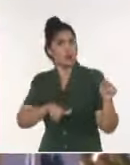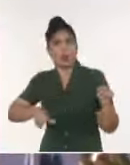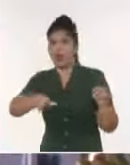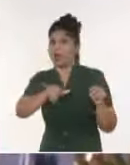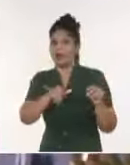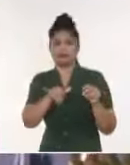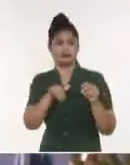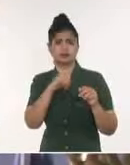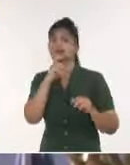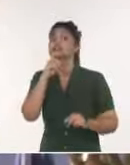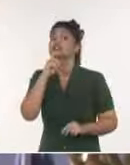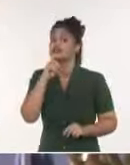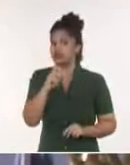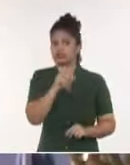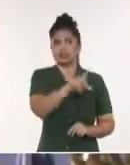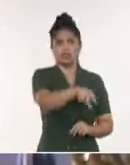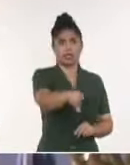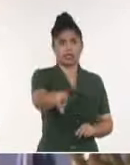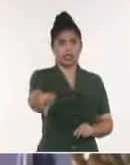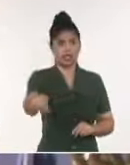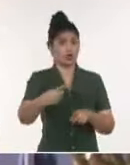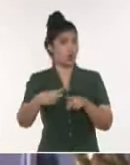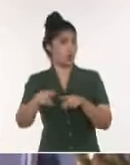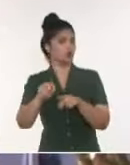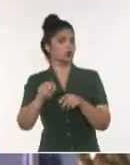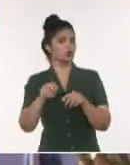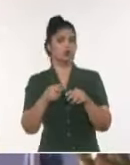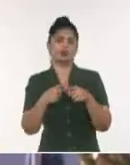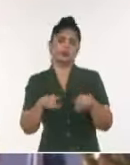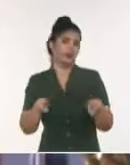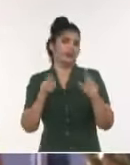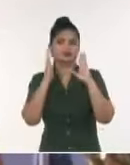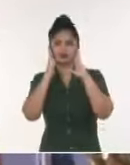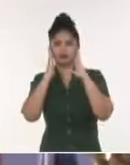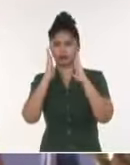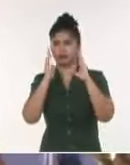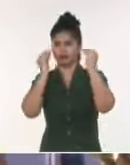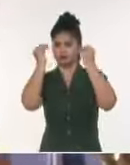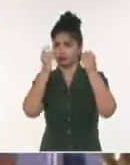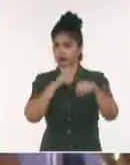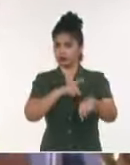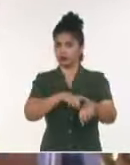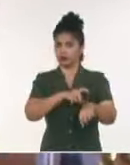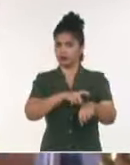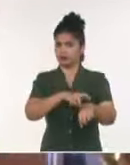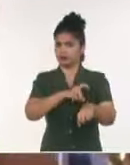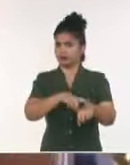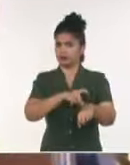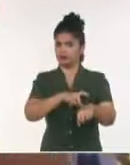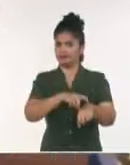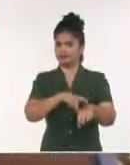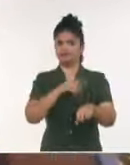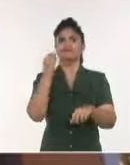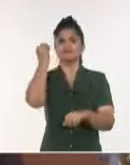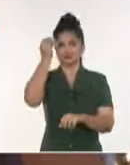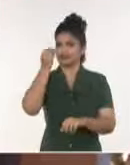bastante difíciles, pero todo el tiempo estuve pensando en el tiempo,